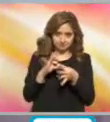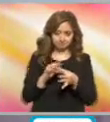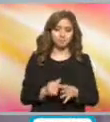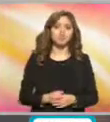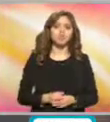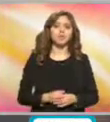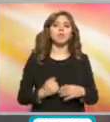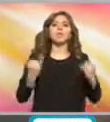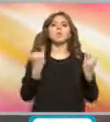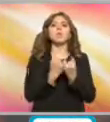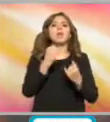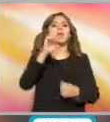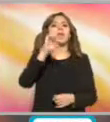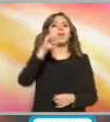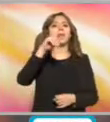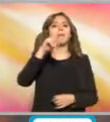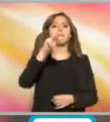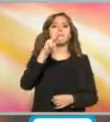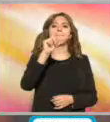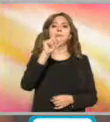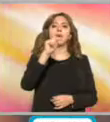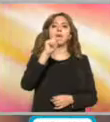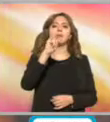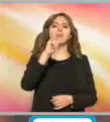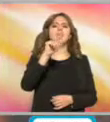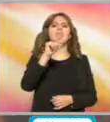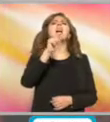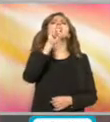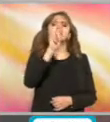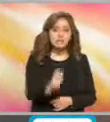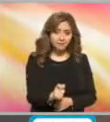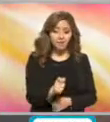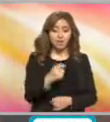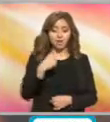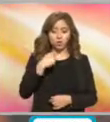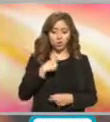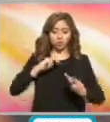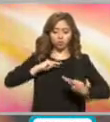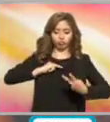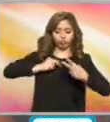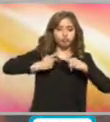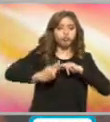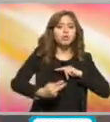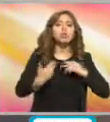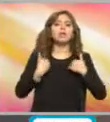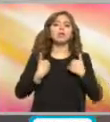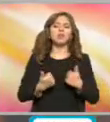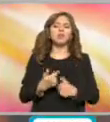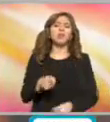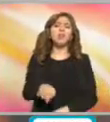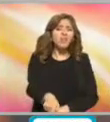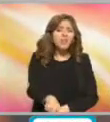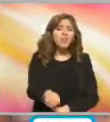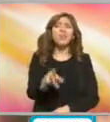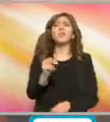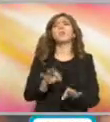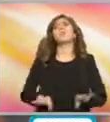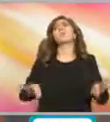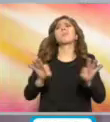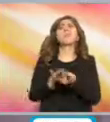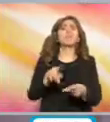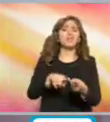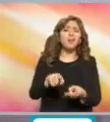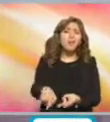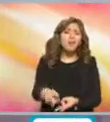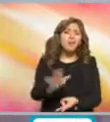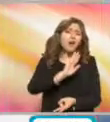la empatía, es ponerme en tus zapatos, o sea, entender, no decir, eso no es importante, eso no está bien. A mi edad no eso